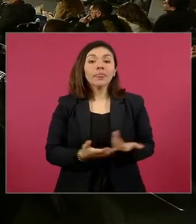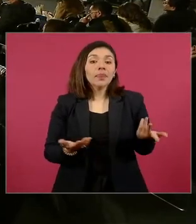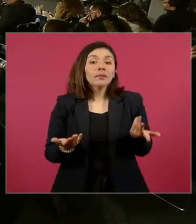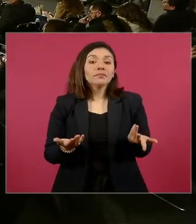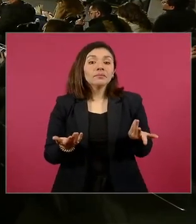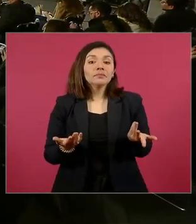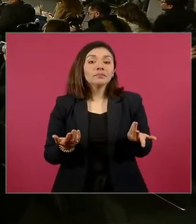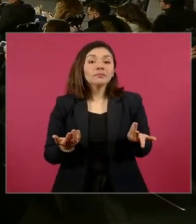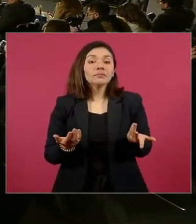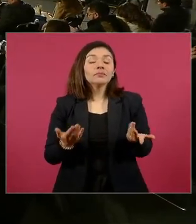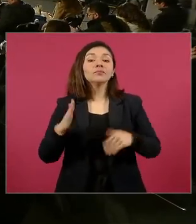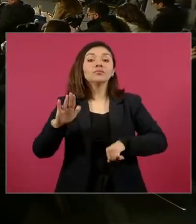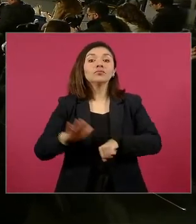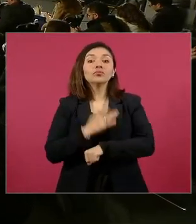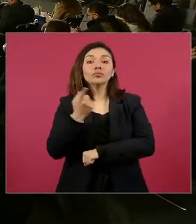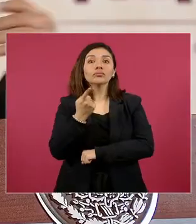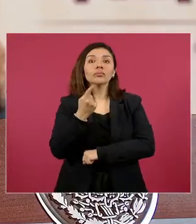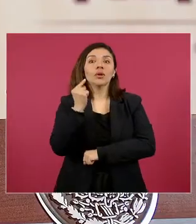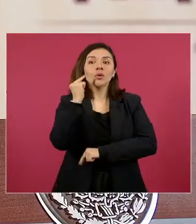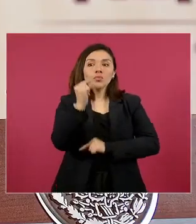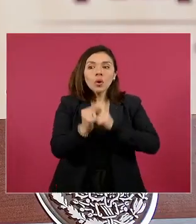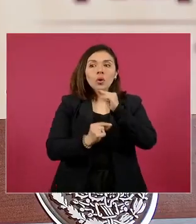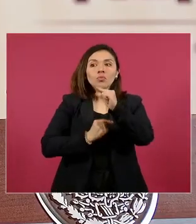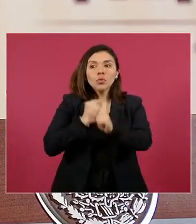porque vamos hacia allá.